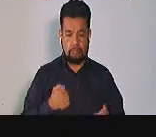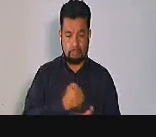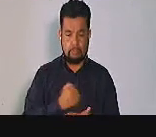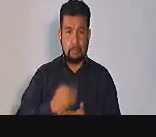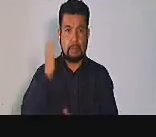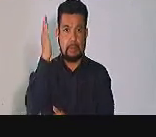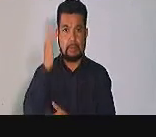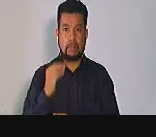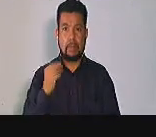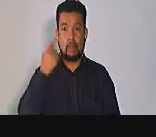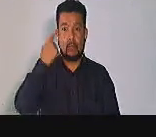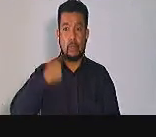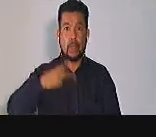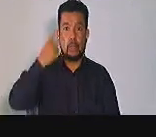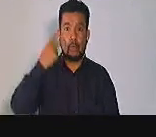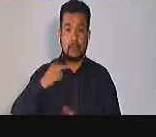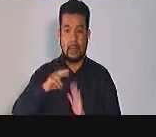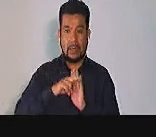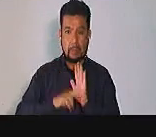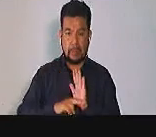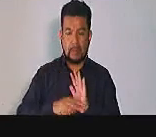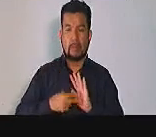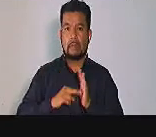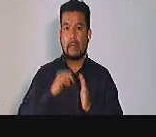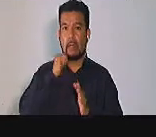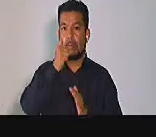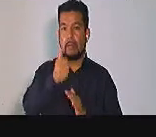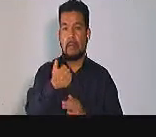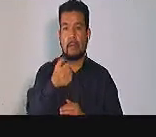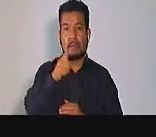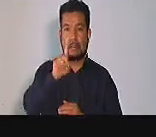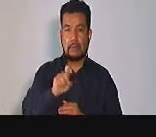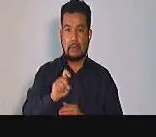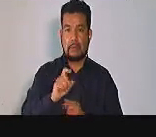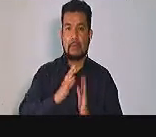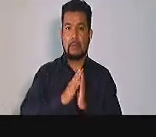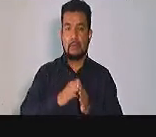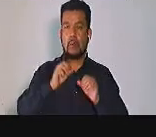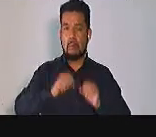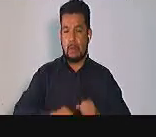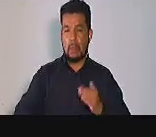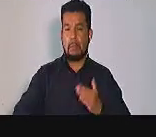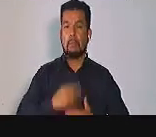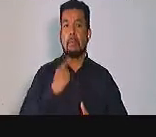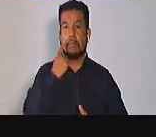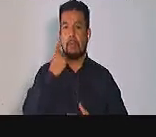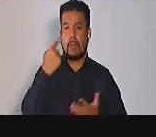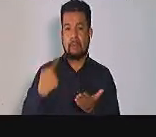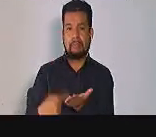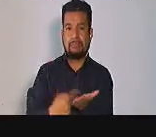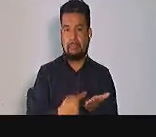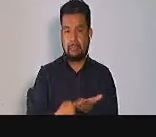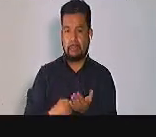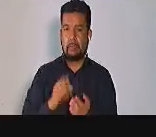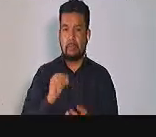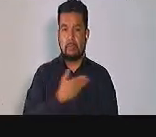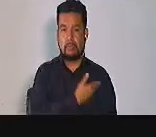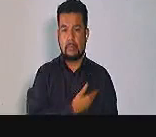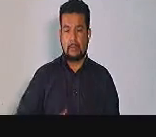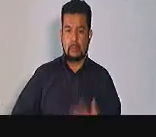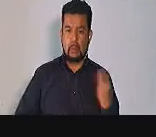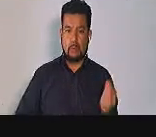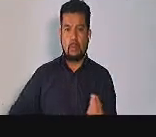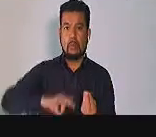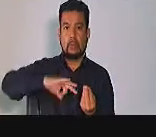Y contabilizando los dos días reglamentarios, el día de mañana, 16 de diciembre, se podría surtir el primer debate, como lo indica el señor presidente de la Comisión